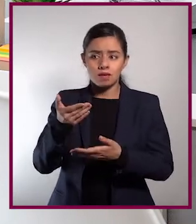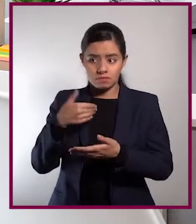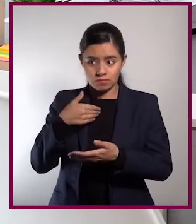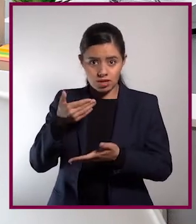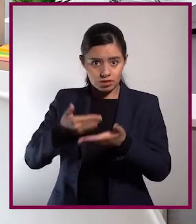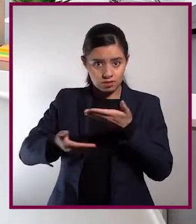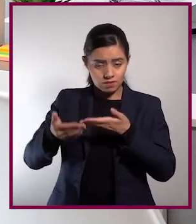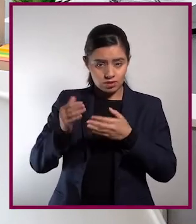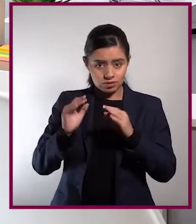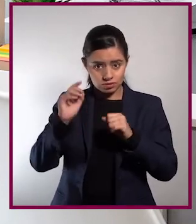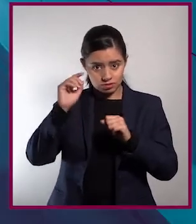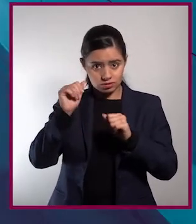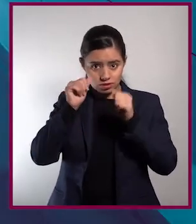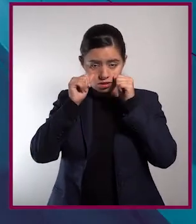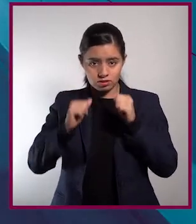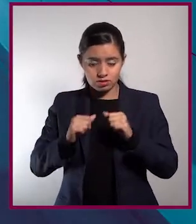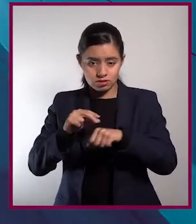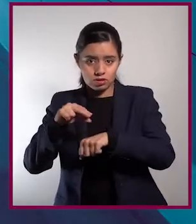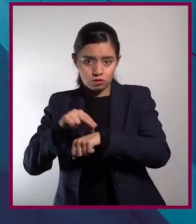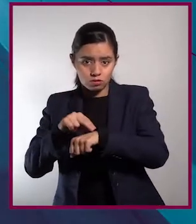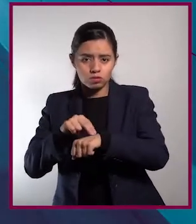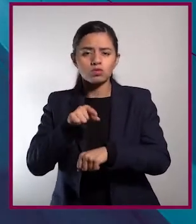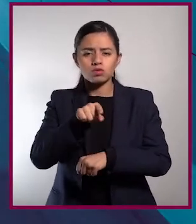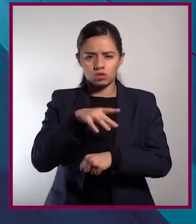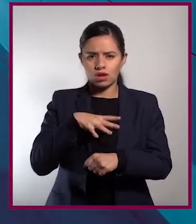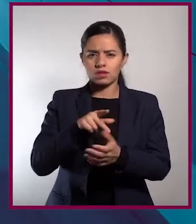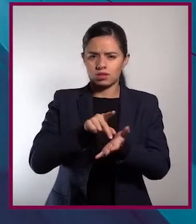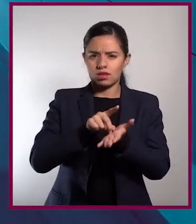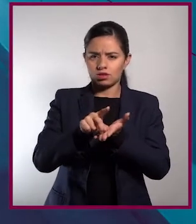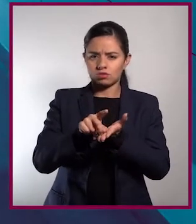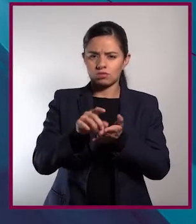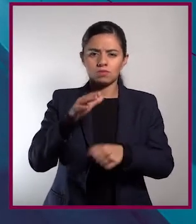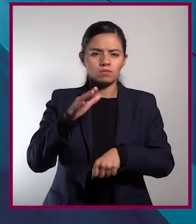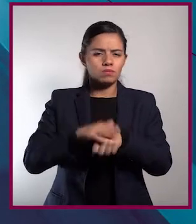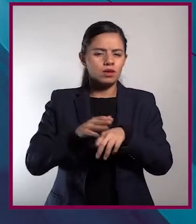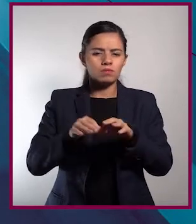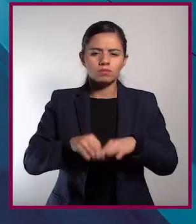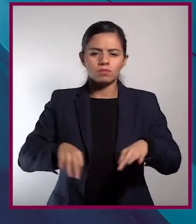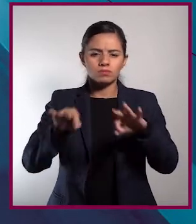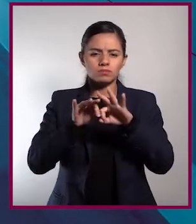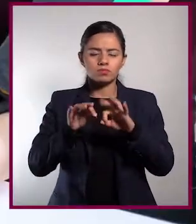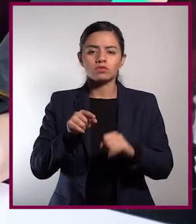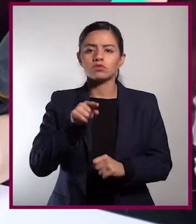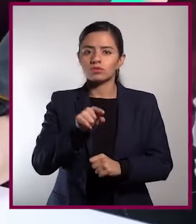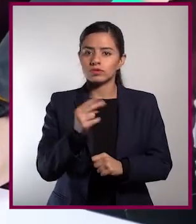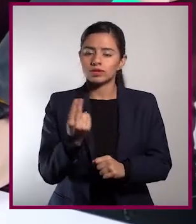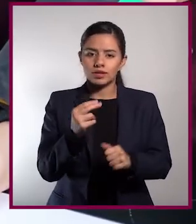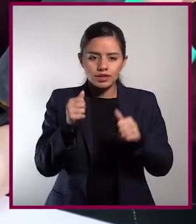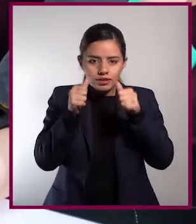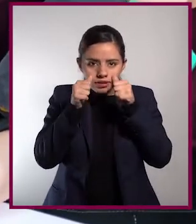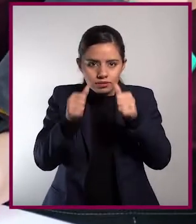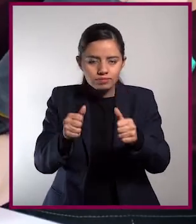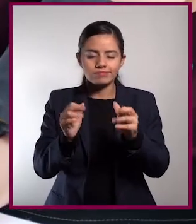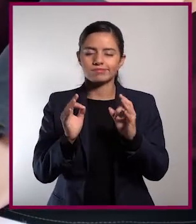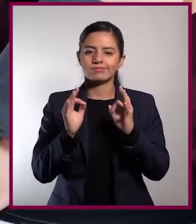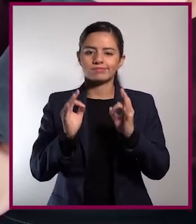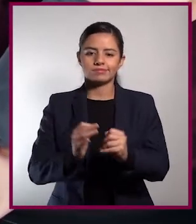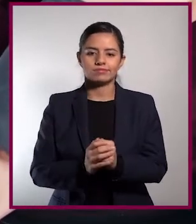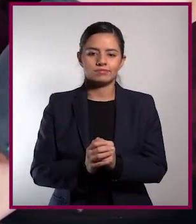salud a los que tienes acceso. Como paciente tienes derechos. El primero y más importante es que tienes derecho a recibir atención